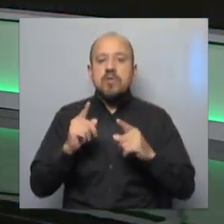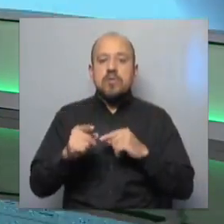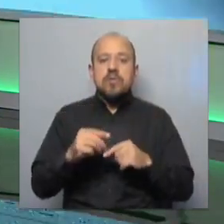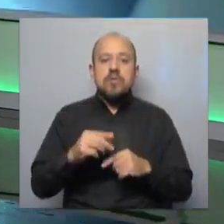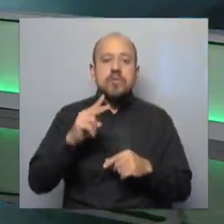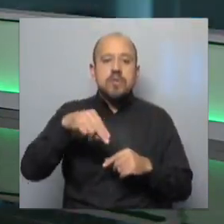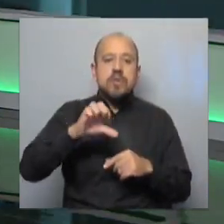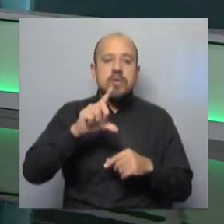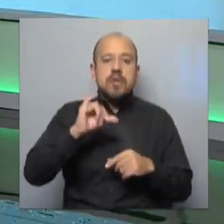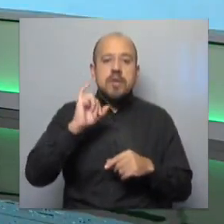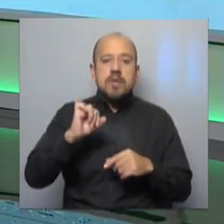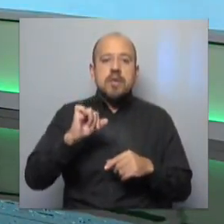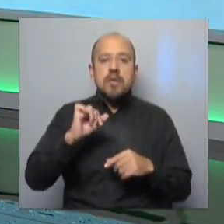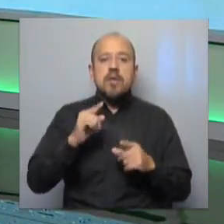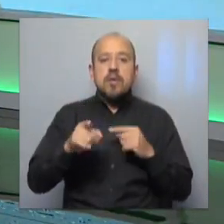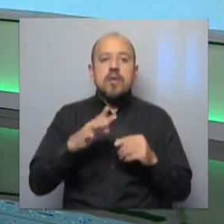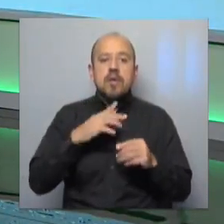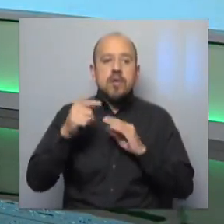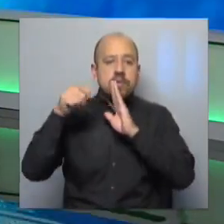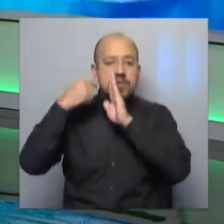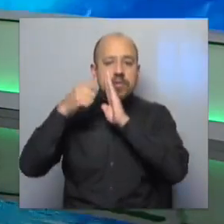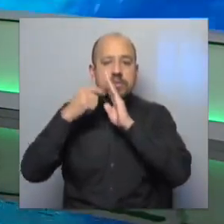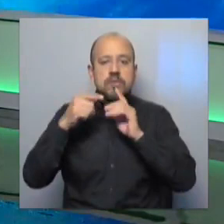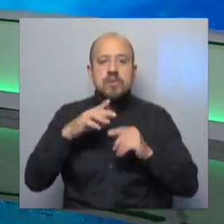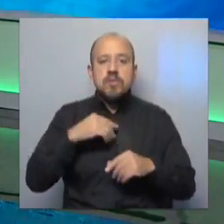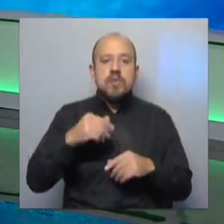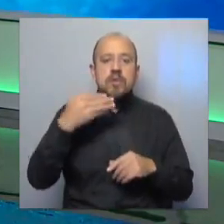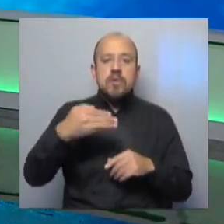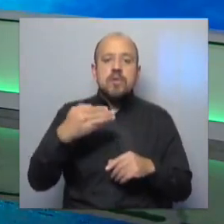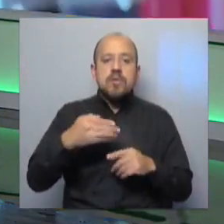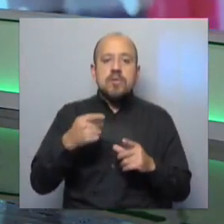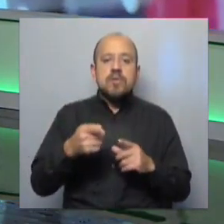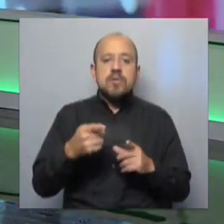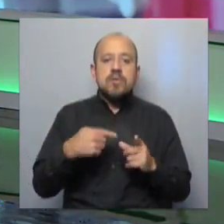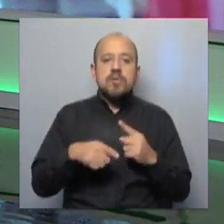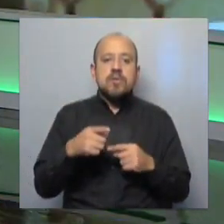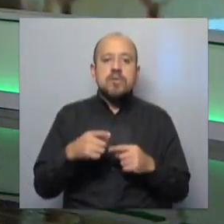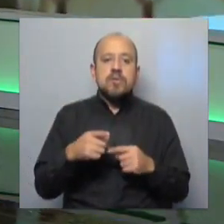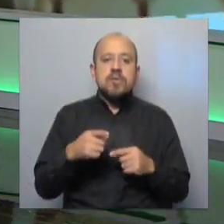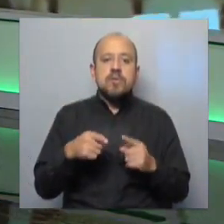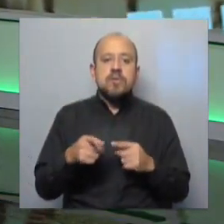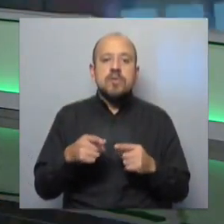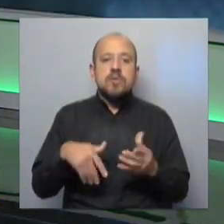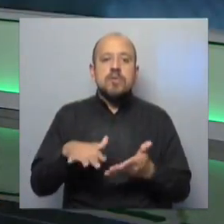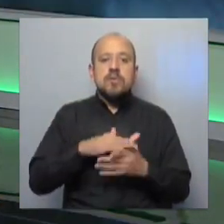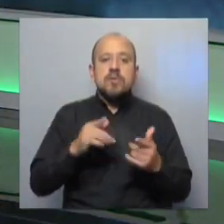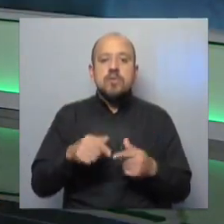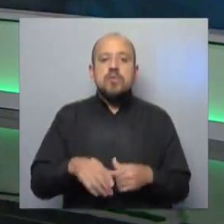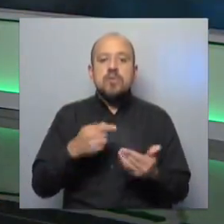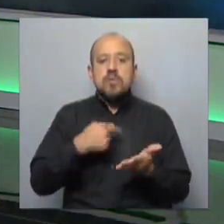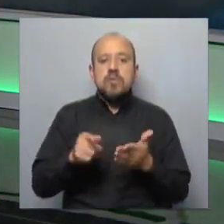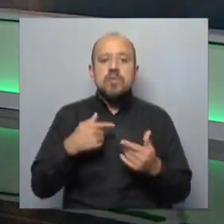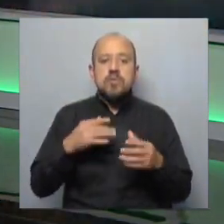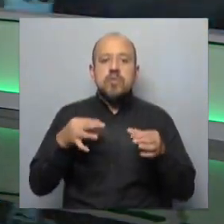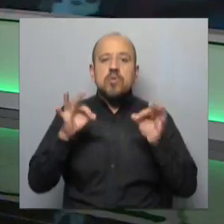nelly goitiño que tiene una sala pequeña donde se proyecta cine es a la vez una sala muy cómoda en un lugar muy céntrico muy